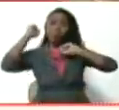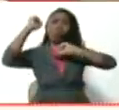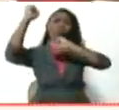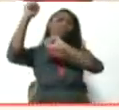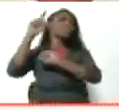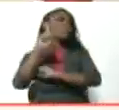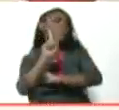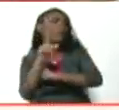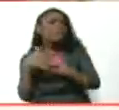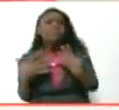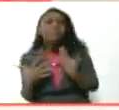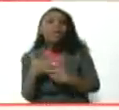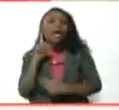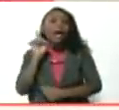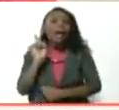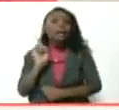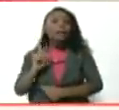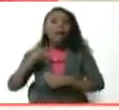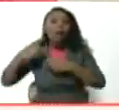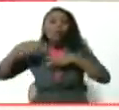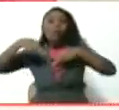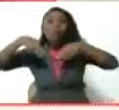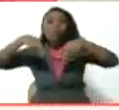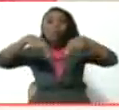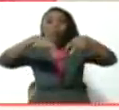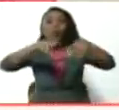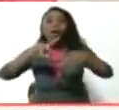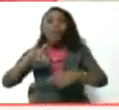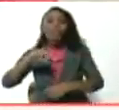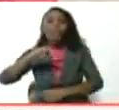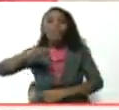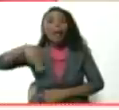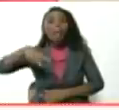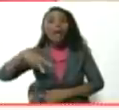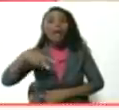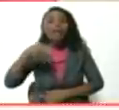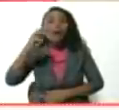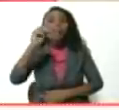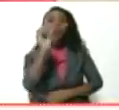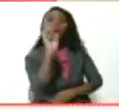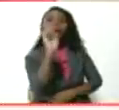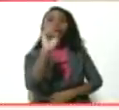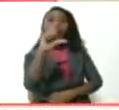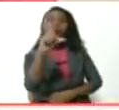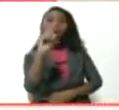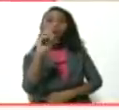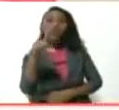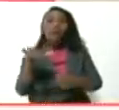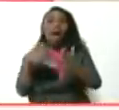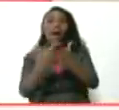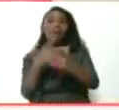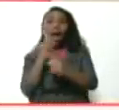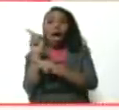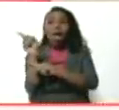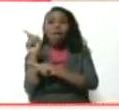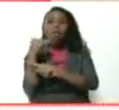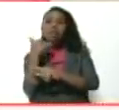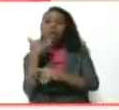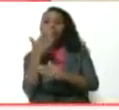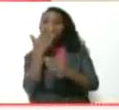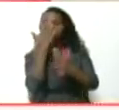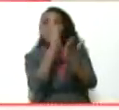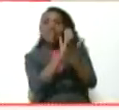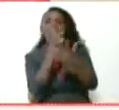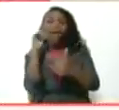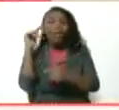Una marcha, caminata, desde Plaza Morelos hasta la esquina de San Francisco, ahí en toda la... el frente